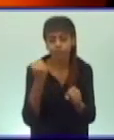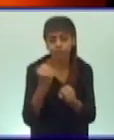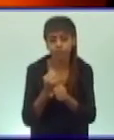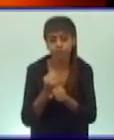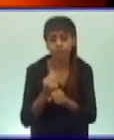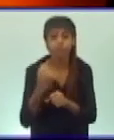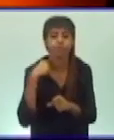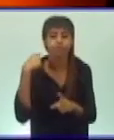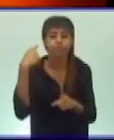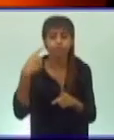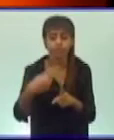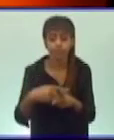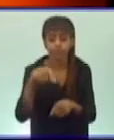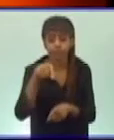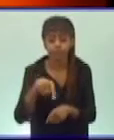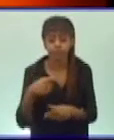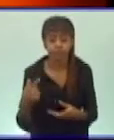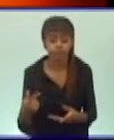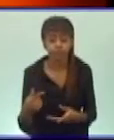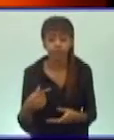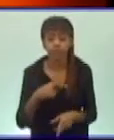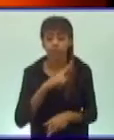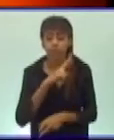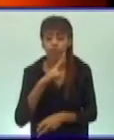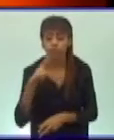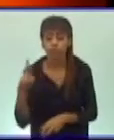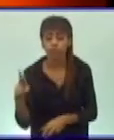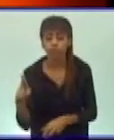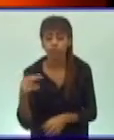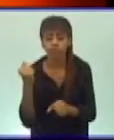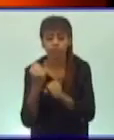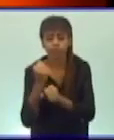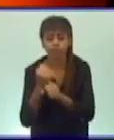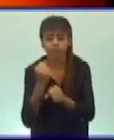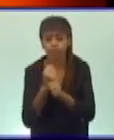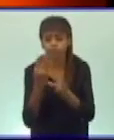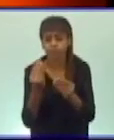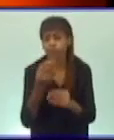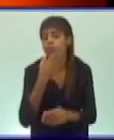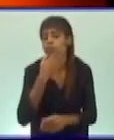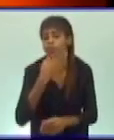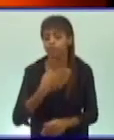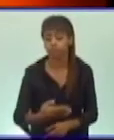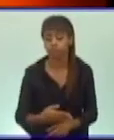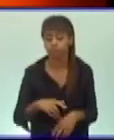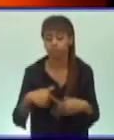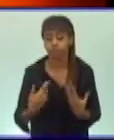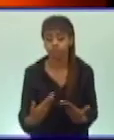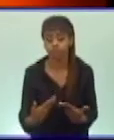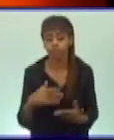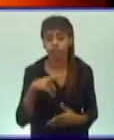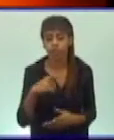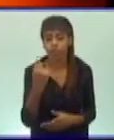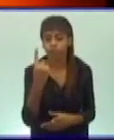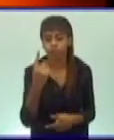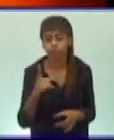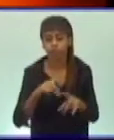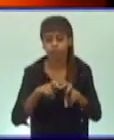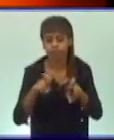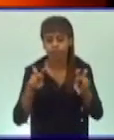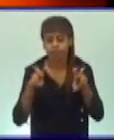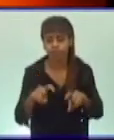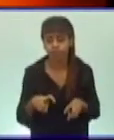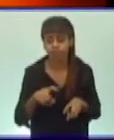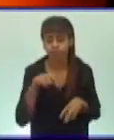de la revolución de manera ardua con los jóvenes. En su primer congreso, esa organización